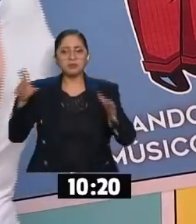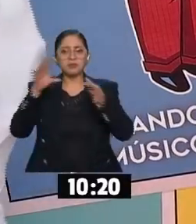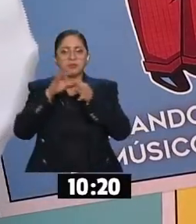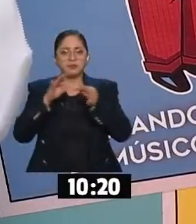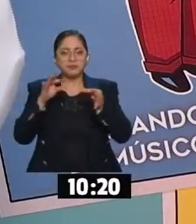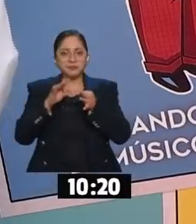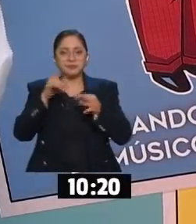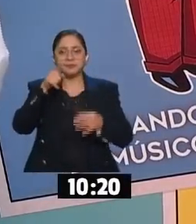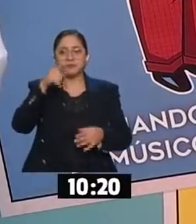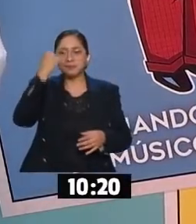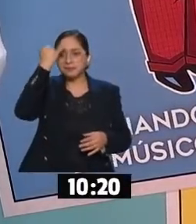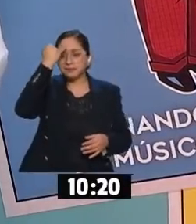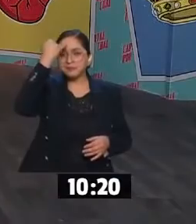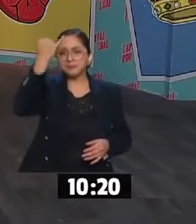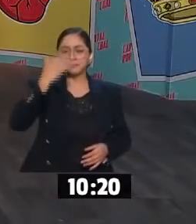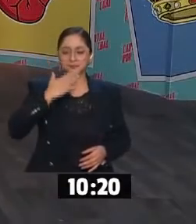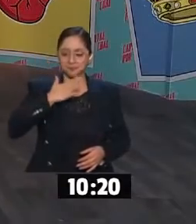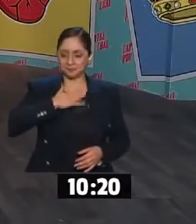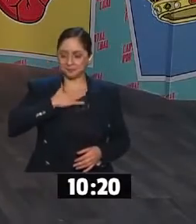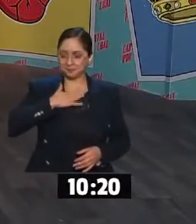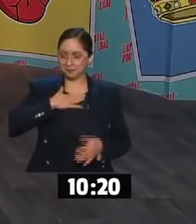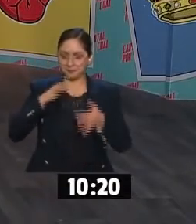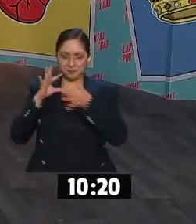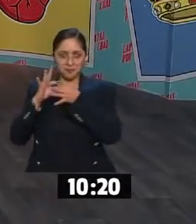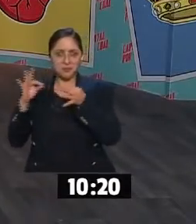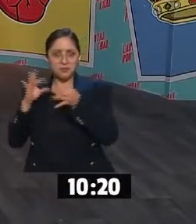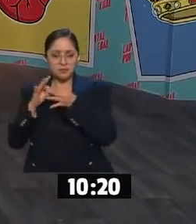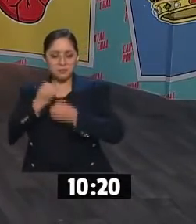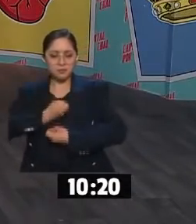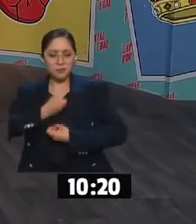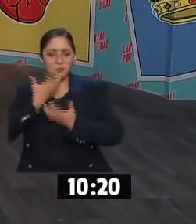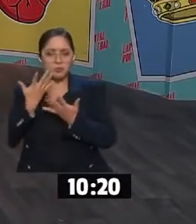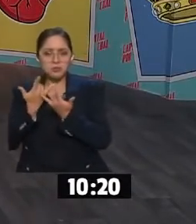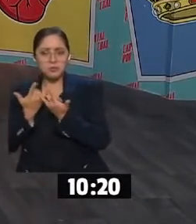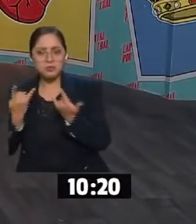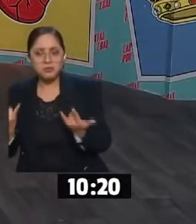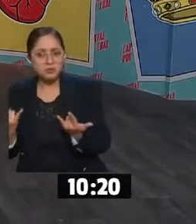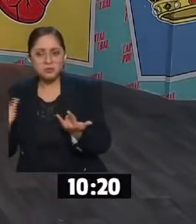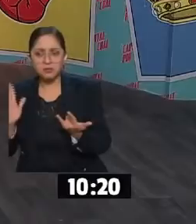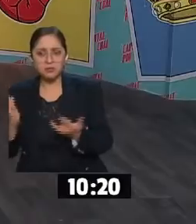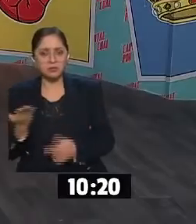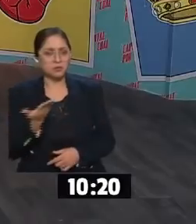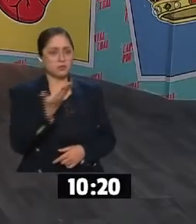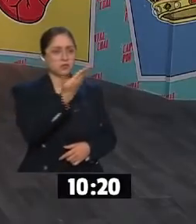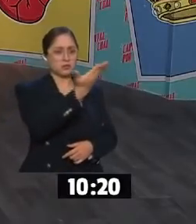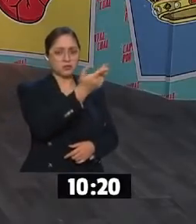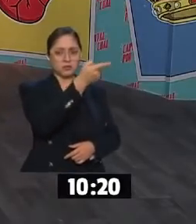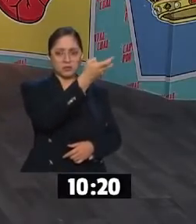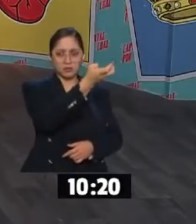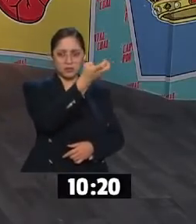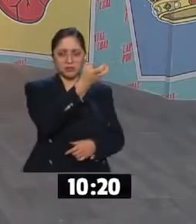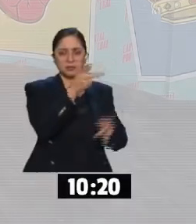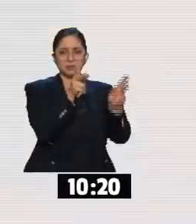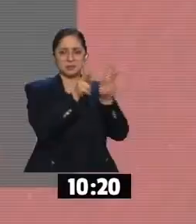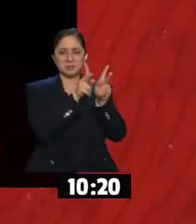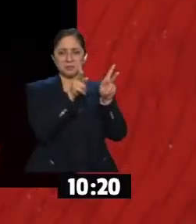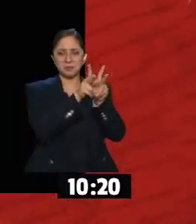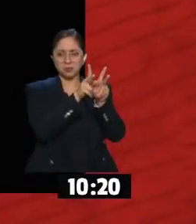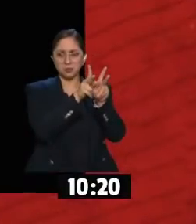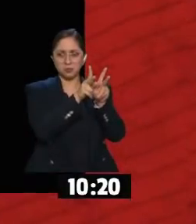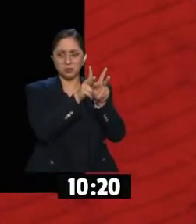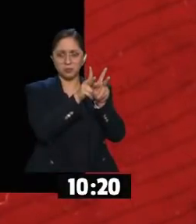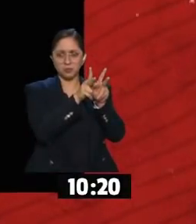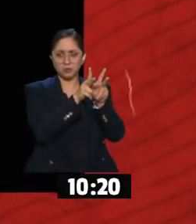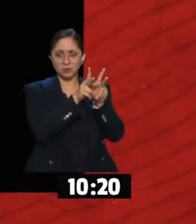que solo eso yo que cuento mi versión, ¿no? Aquí está, pues, mi primo. A ver, el primo. A ver, yo veo ¿Ese al es el primo.